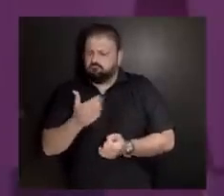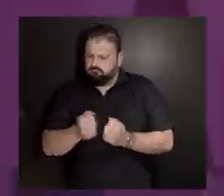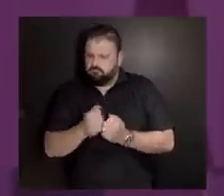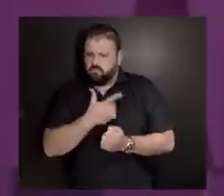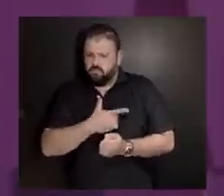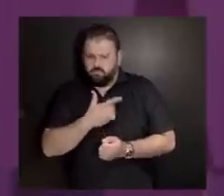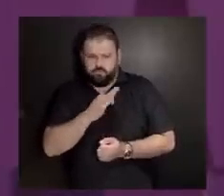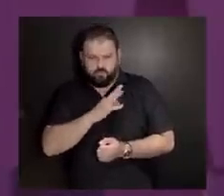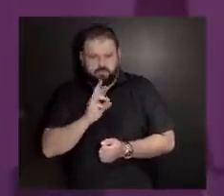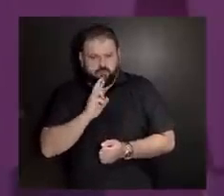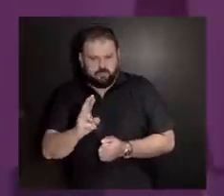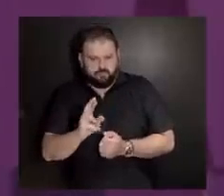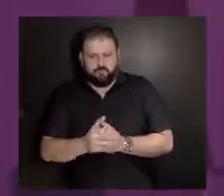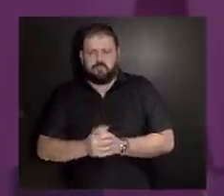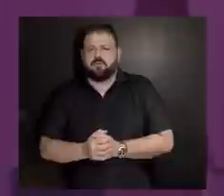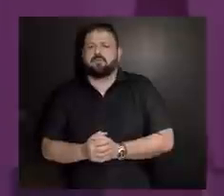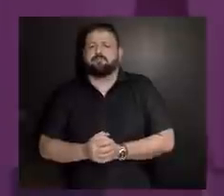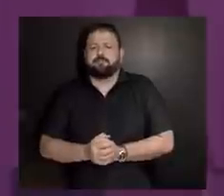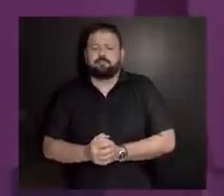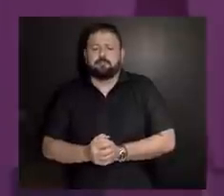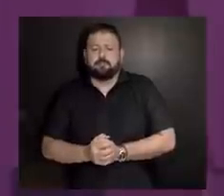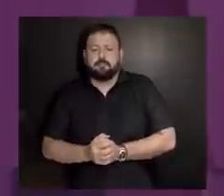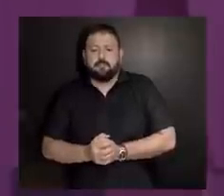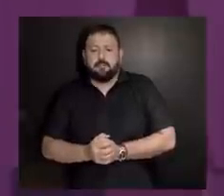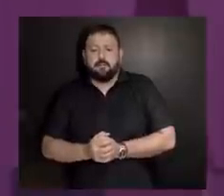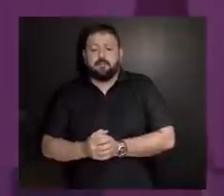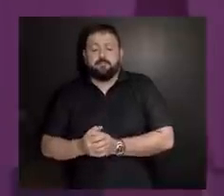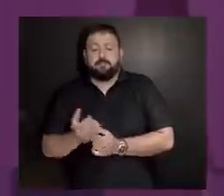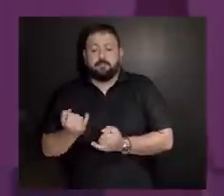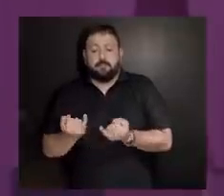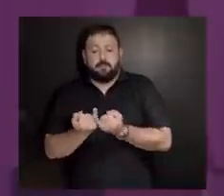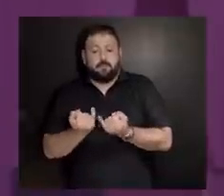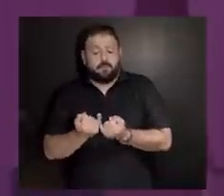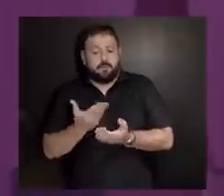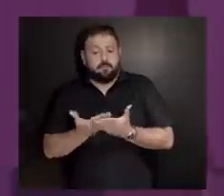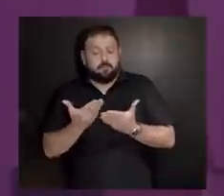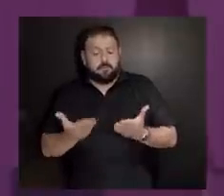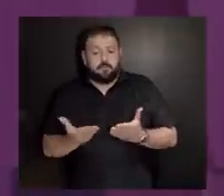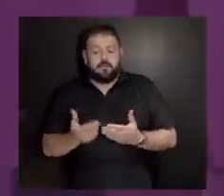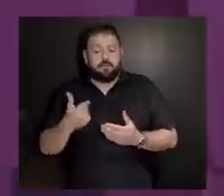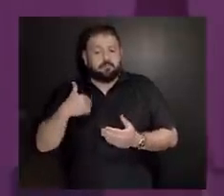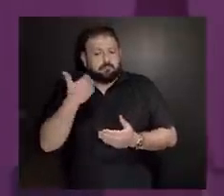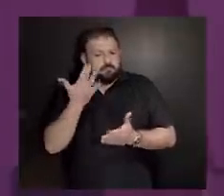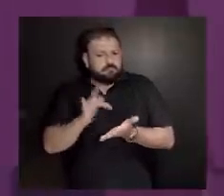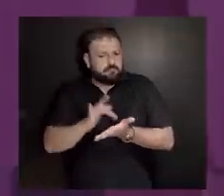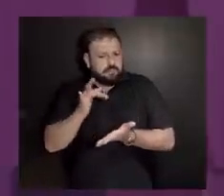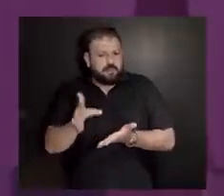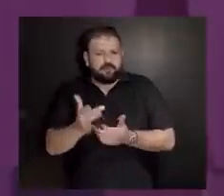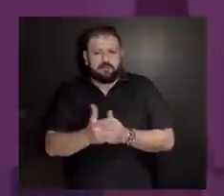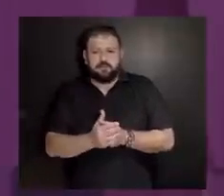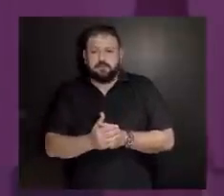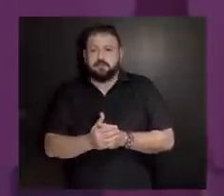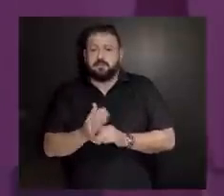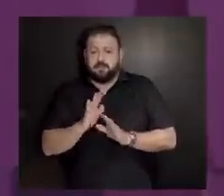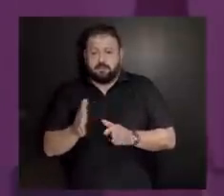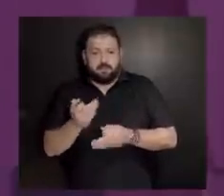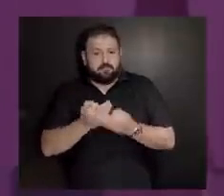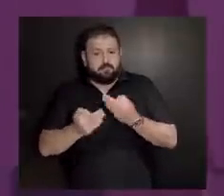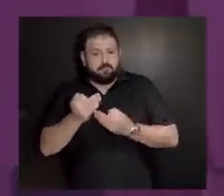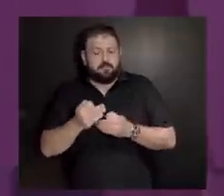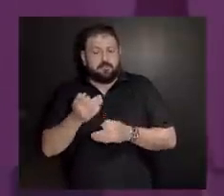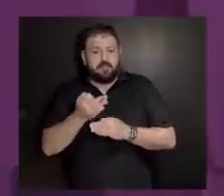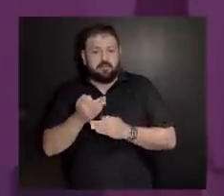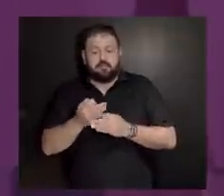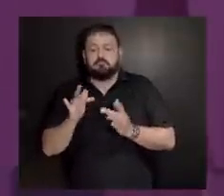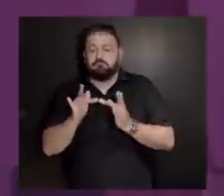lo vamos a analizar y con gusto podríamos ayudarte. Y bueno, pues en este caso agradecer, ahora sí, bueno, ya más formalmente para decirles desde